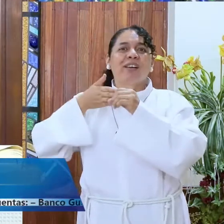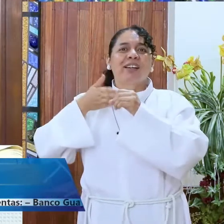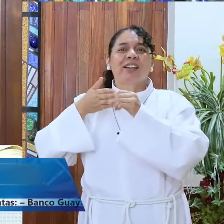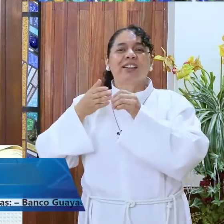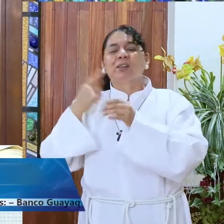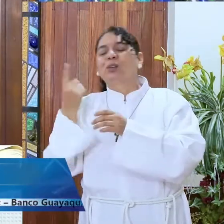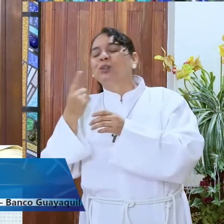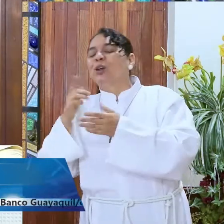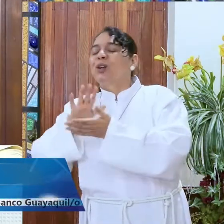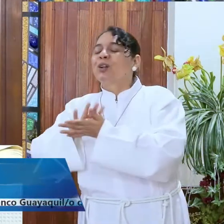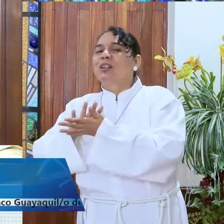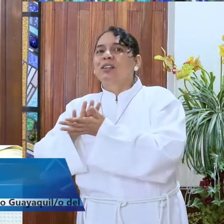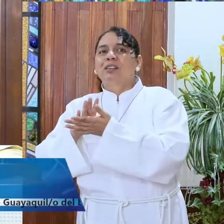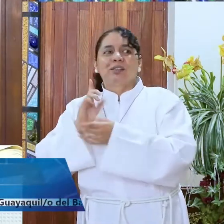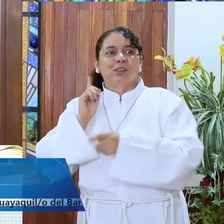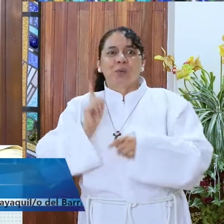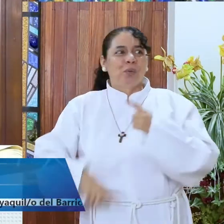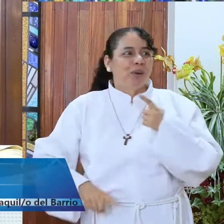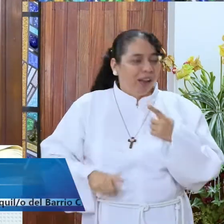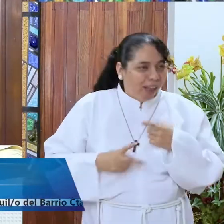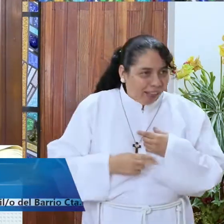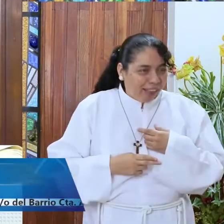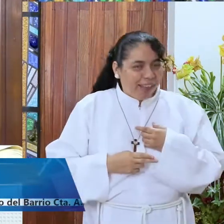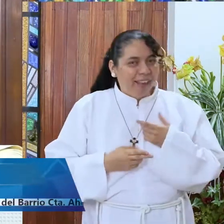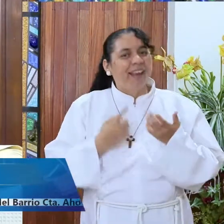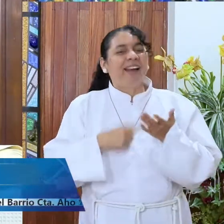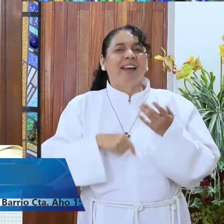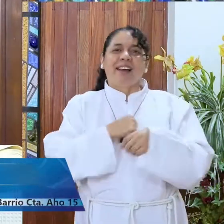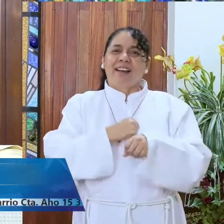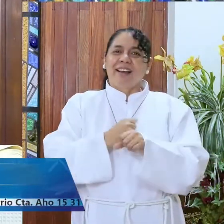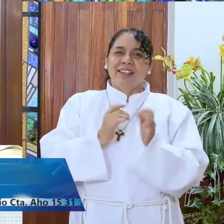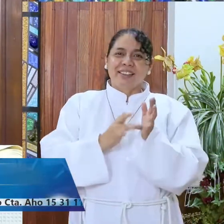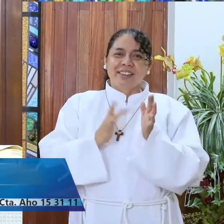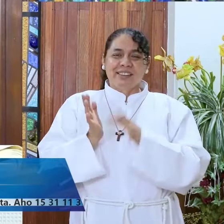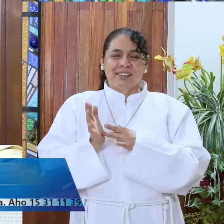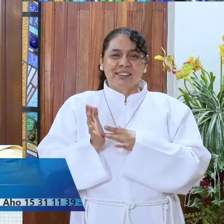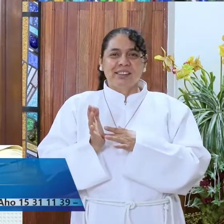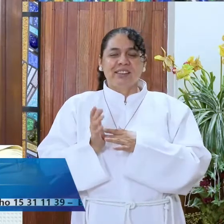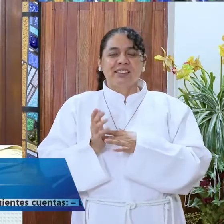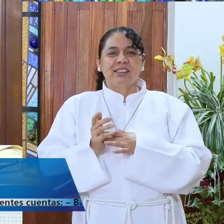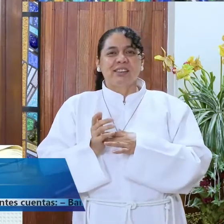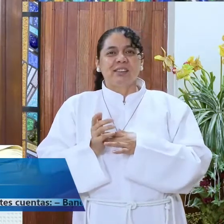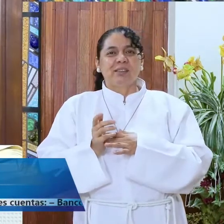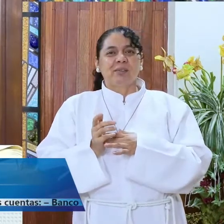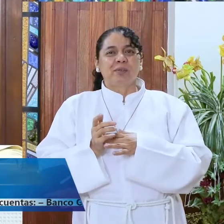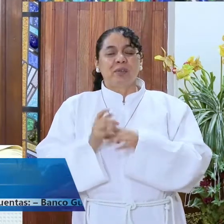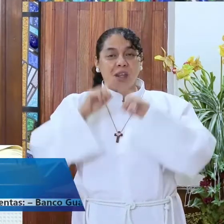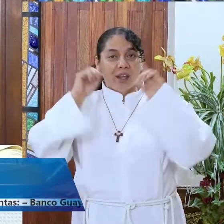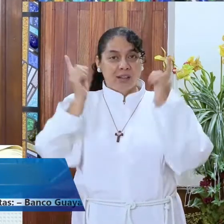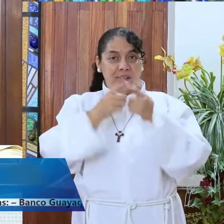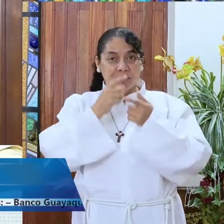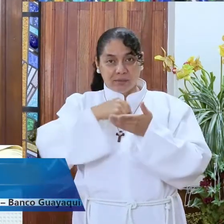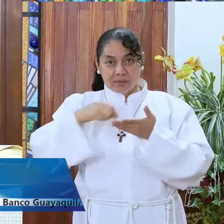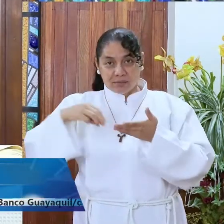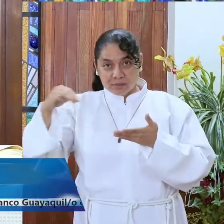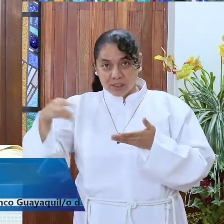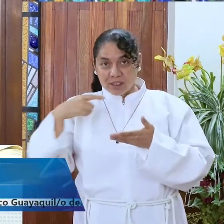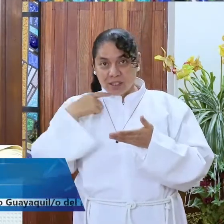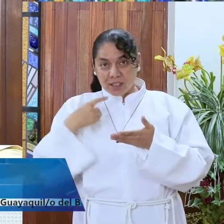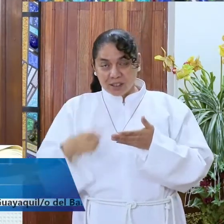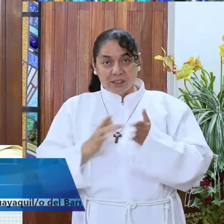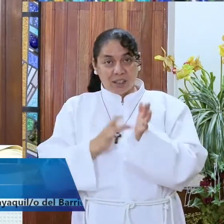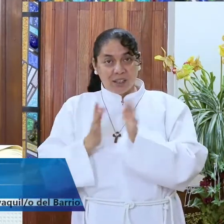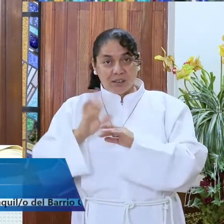estar a solas con ellos qué hace jesús a marcos nos dice que a desembarcar